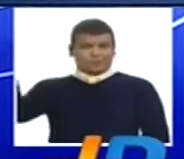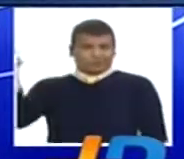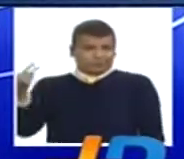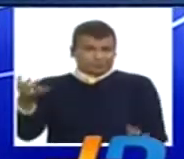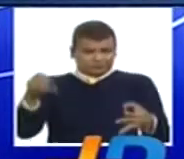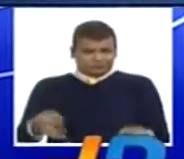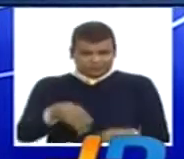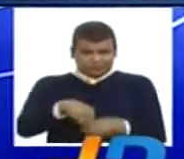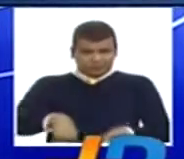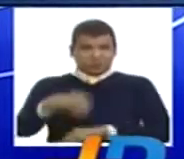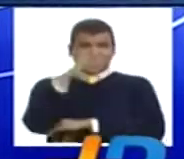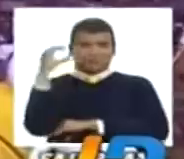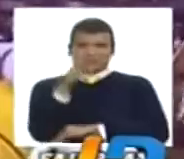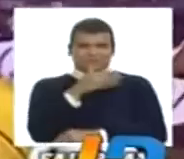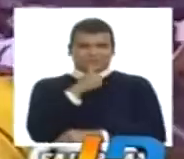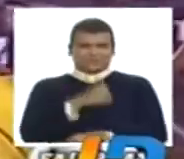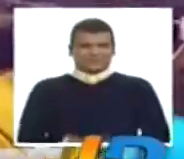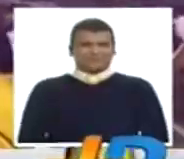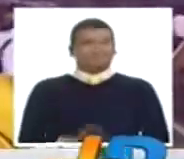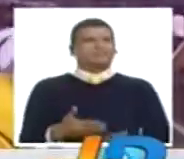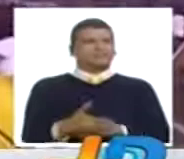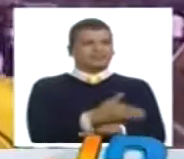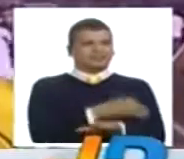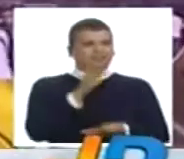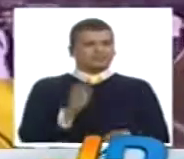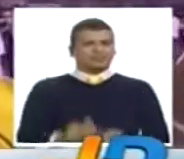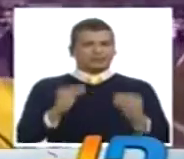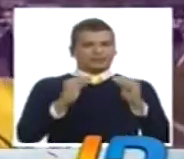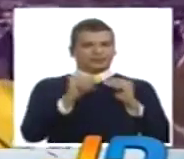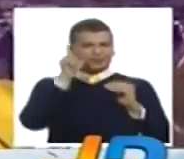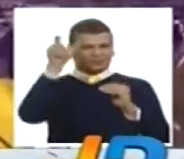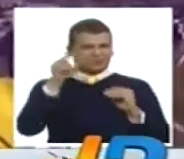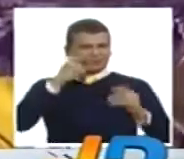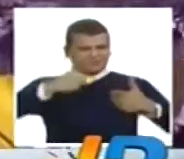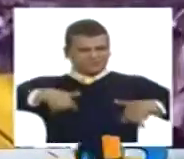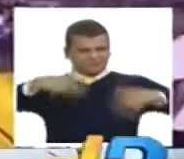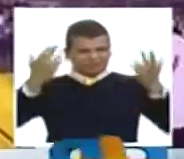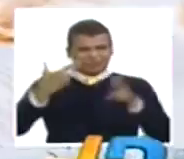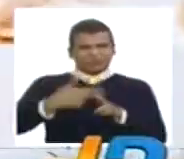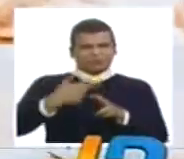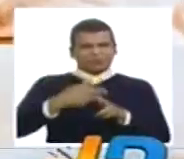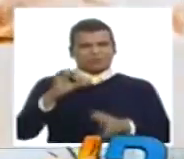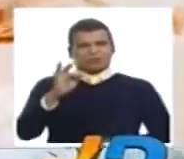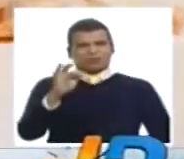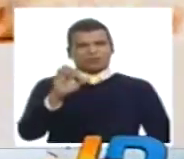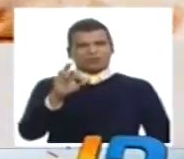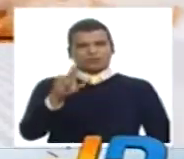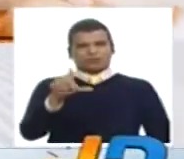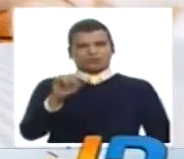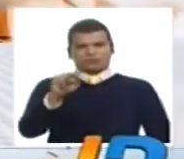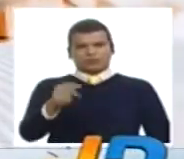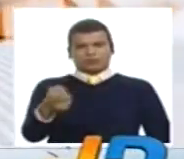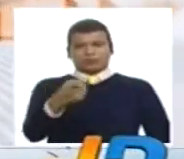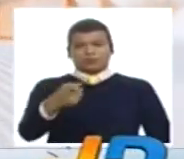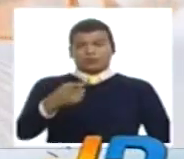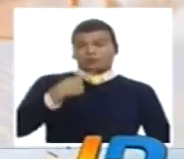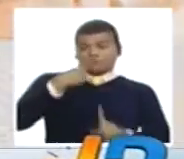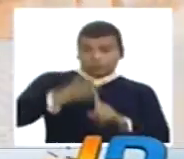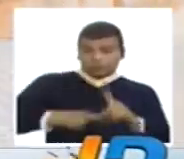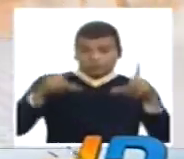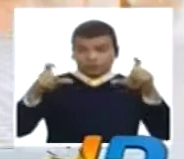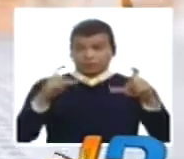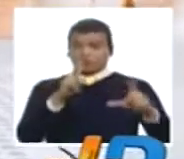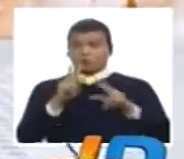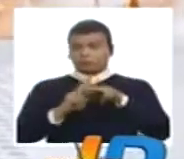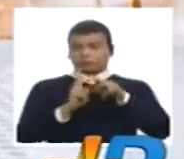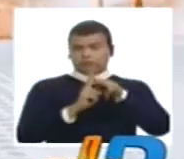de la infracción. Todo comenzó cuando a la casa del reconocido arquero Barkan Sterling fue enviada la notificación de una fotomulta por exceso de